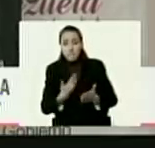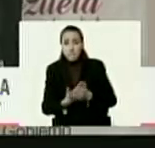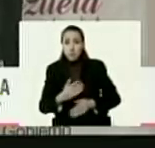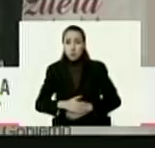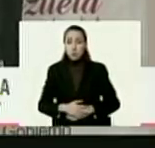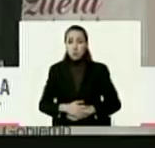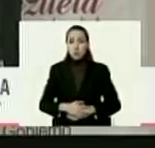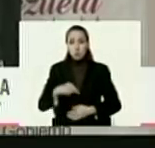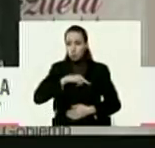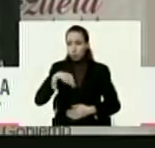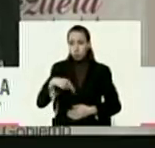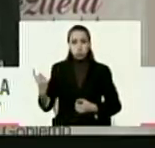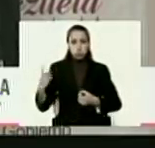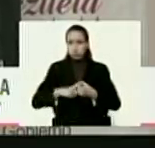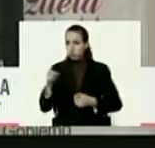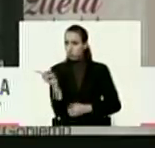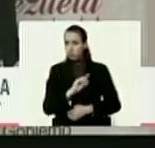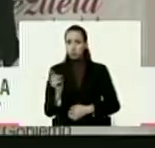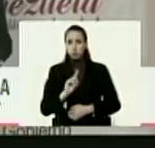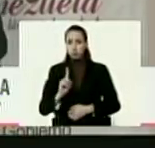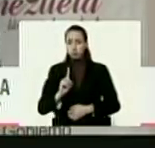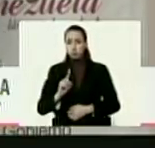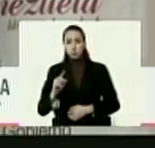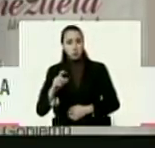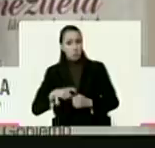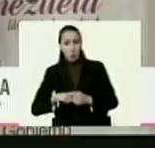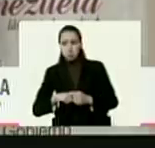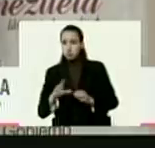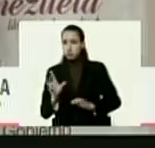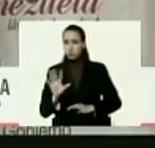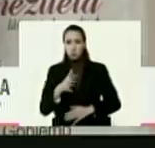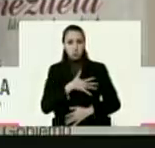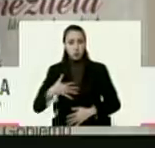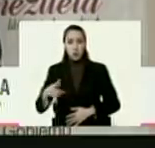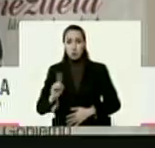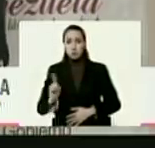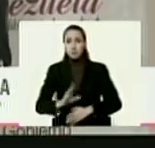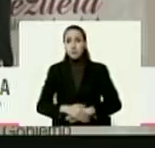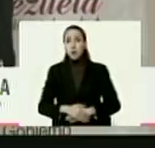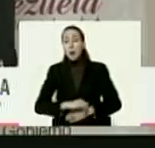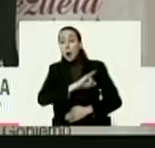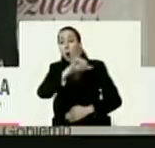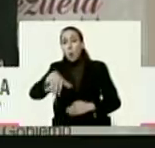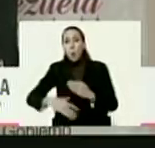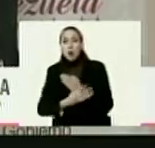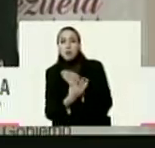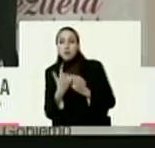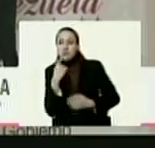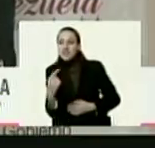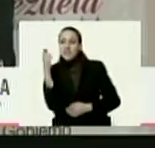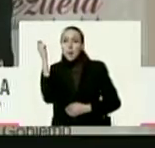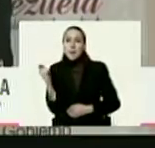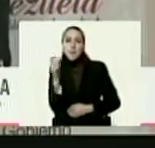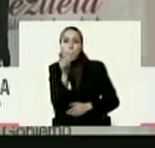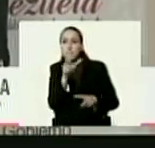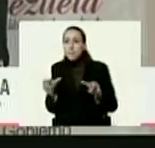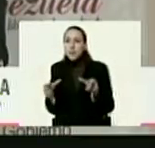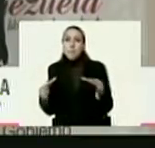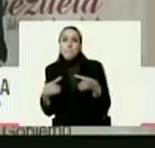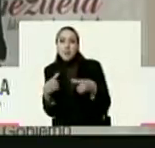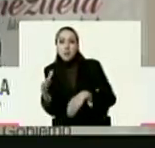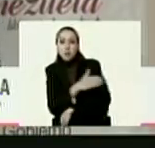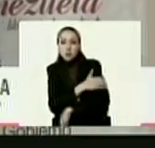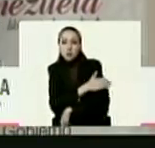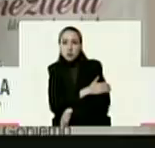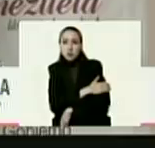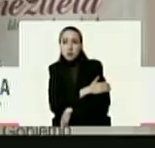tenemos nada que ver, ni queremos tener nada que ver. Pero Juan Guaidó le dice a unos diputados de su propio partido y del partido